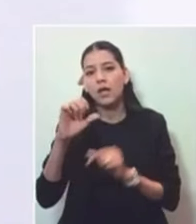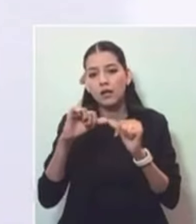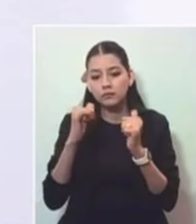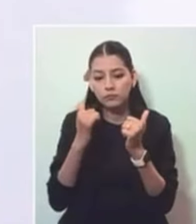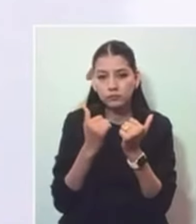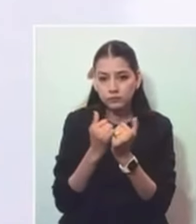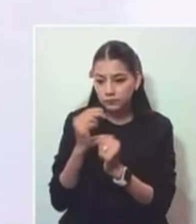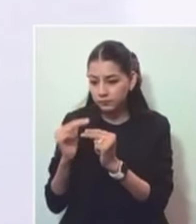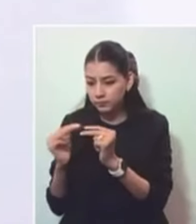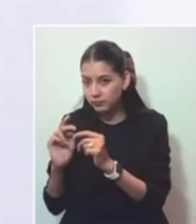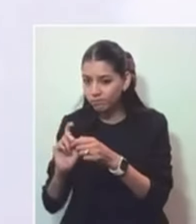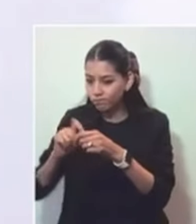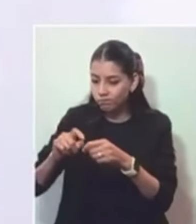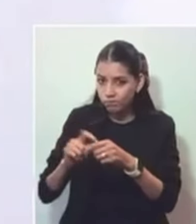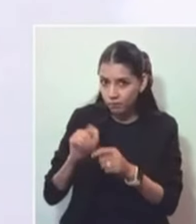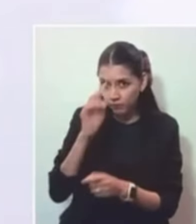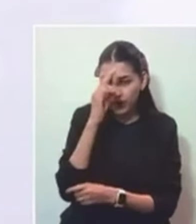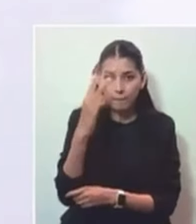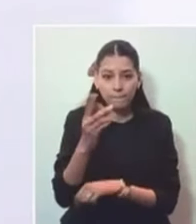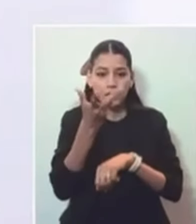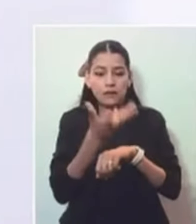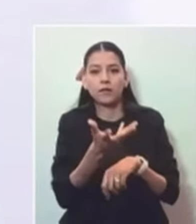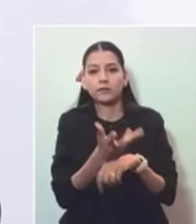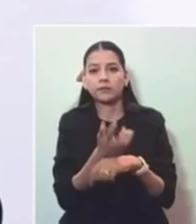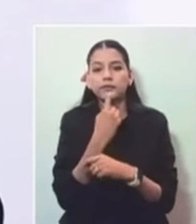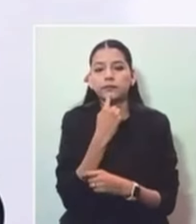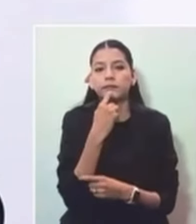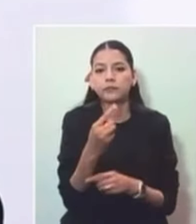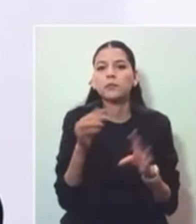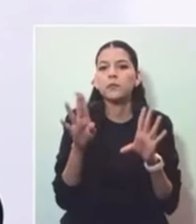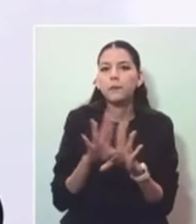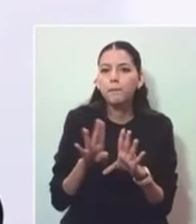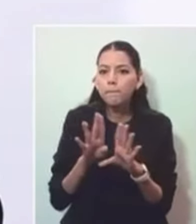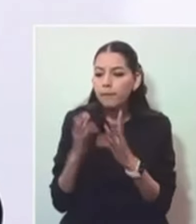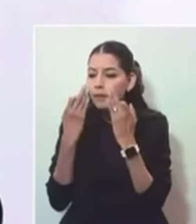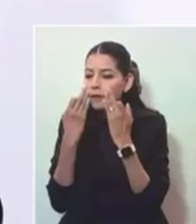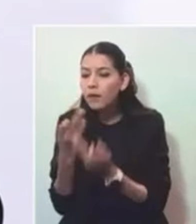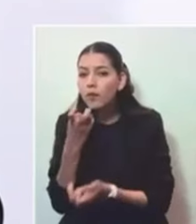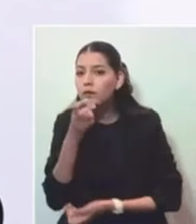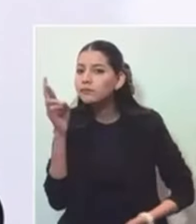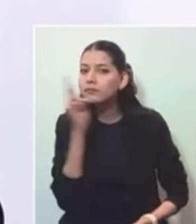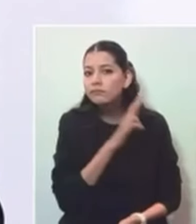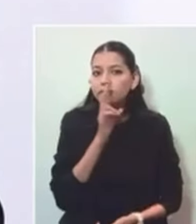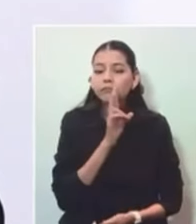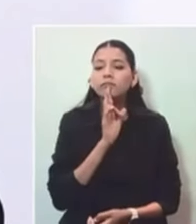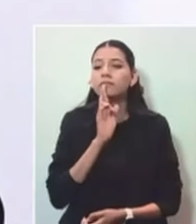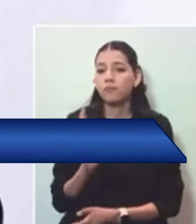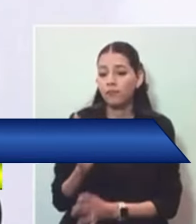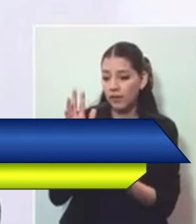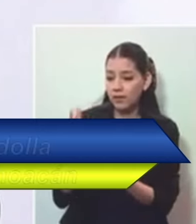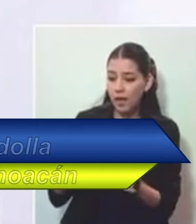entre México y Estados Unidos se refrenda con esta pronta solución a la que hemos